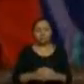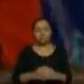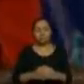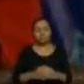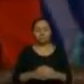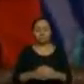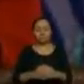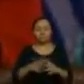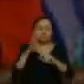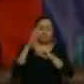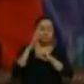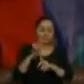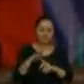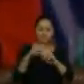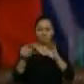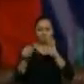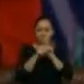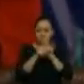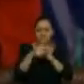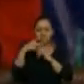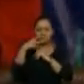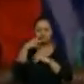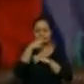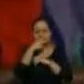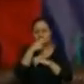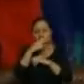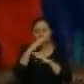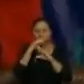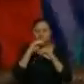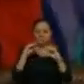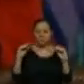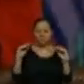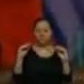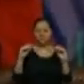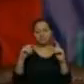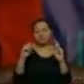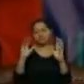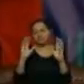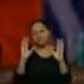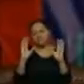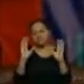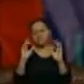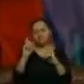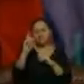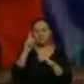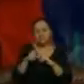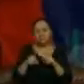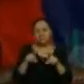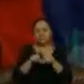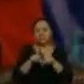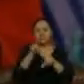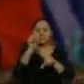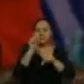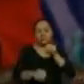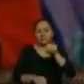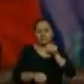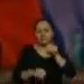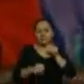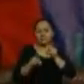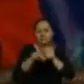La ofensa, la injuria, la calumnia, la diatriba que trata de lesionar